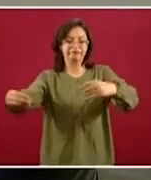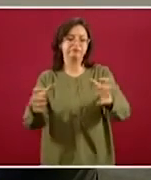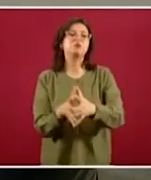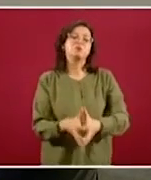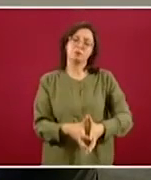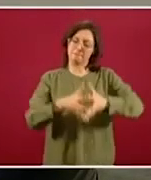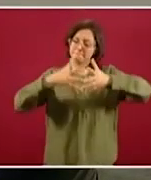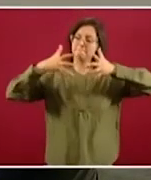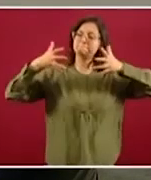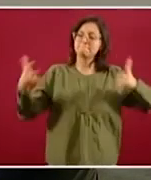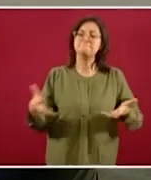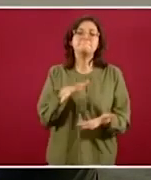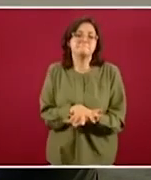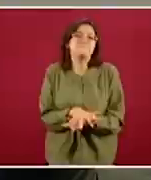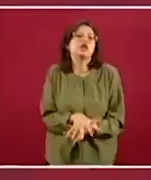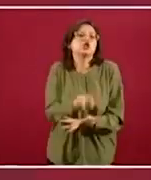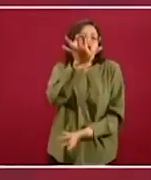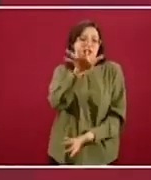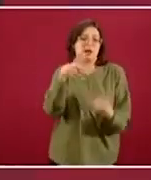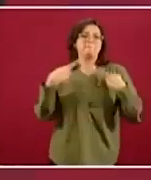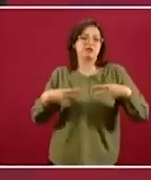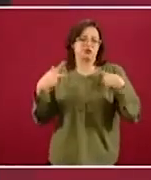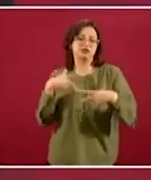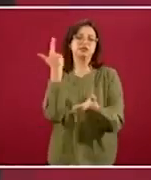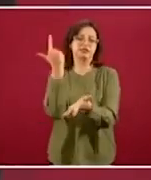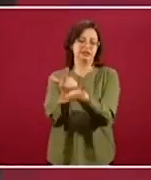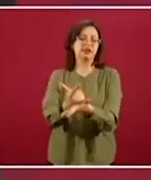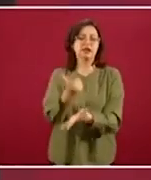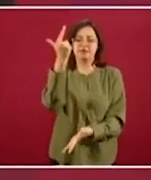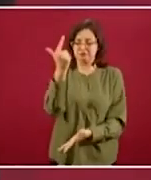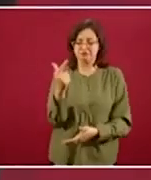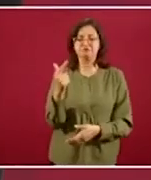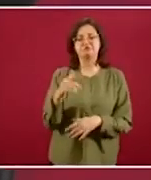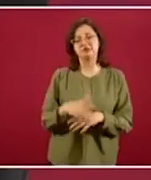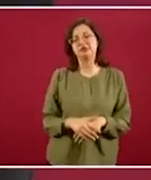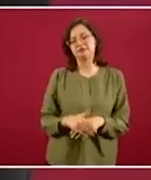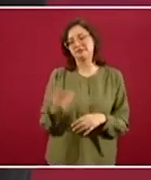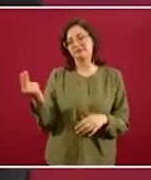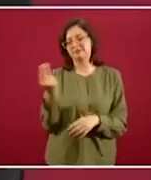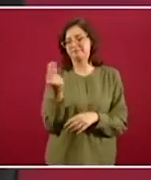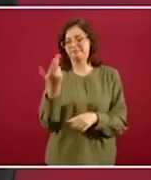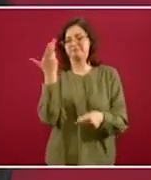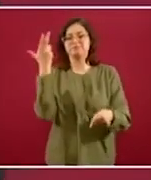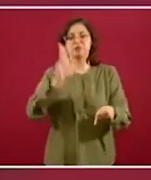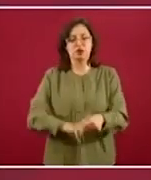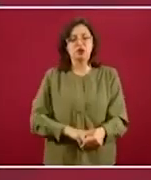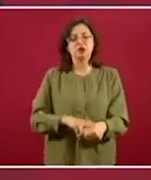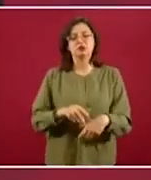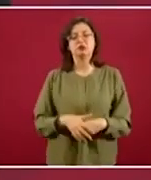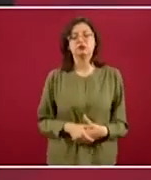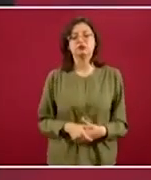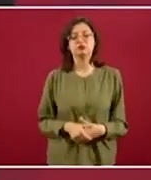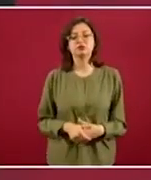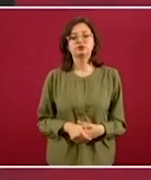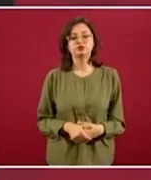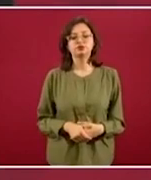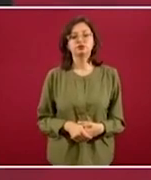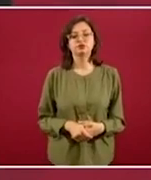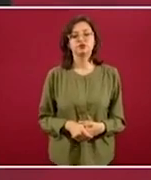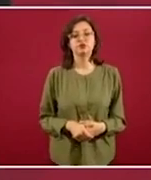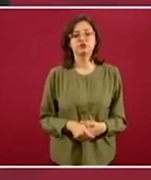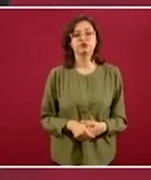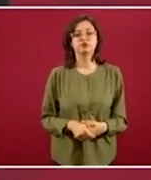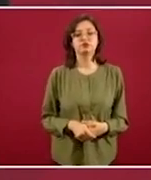la mayor cantidad de casos graves que requieran hospitalización. Estoy hablando no por